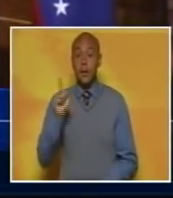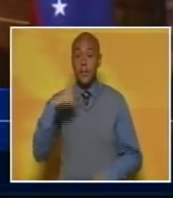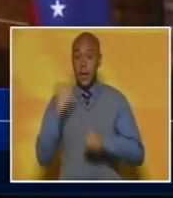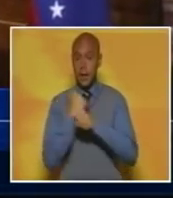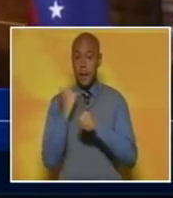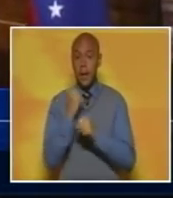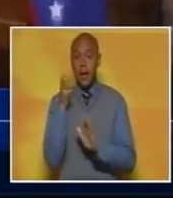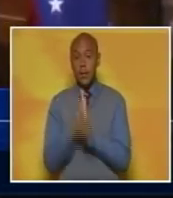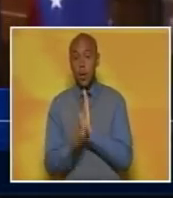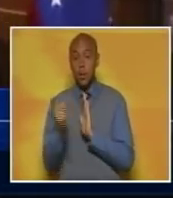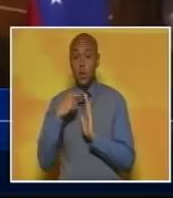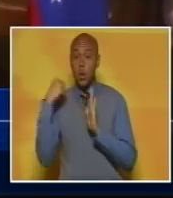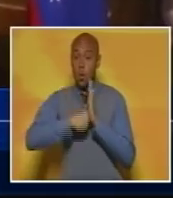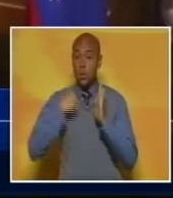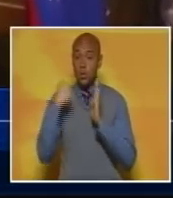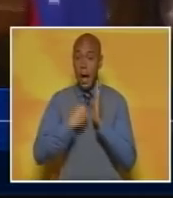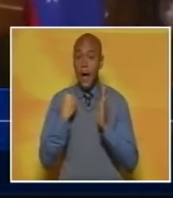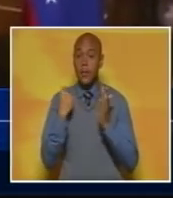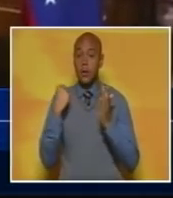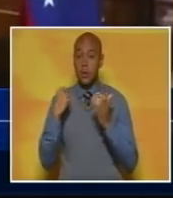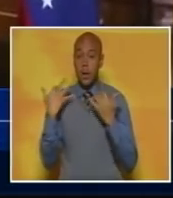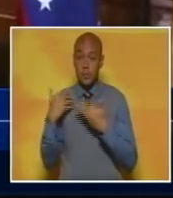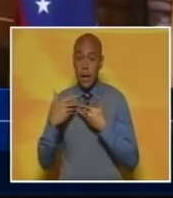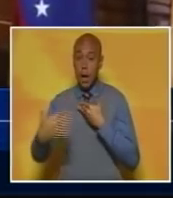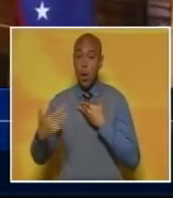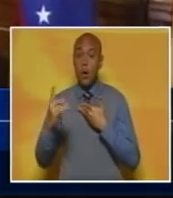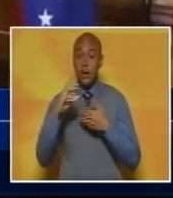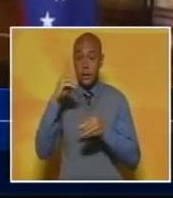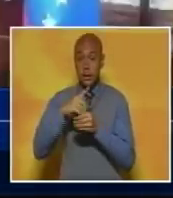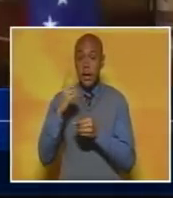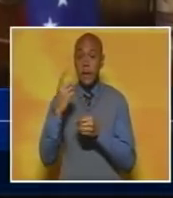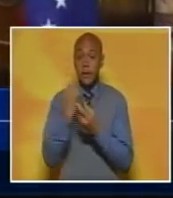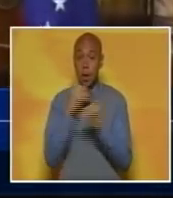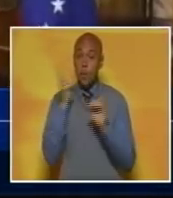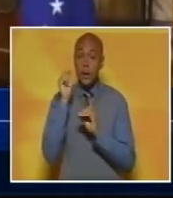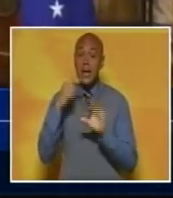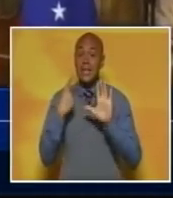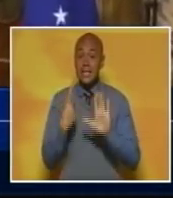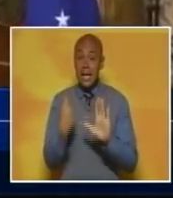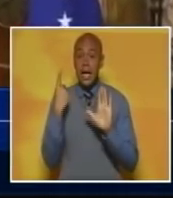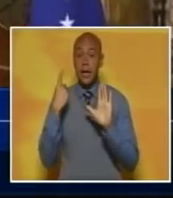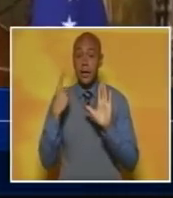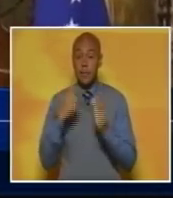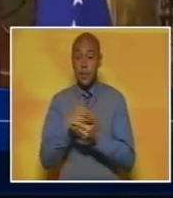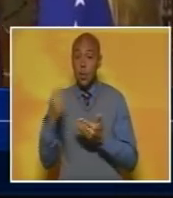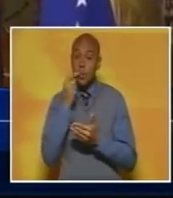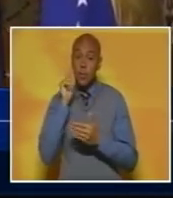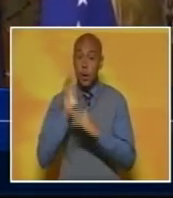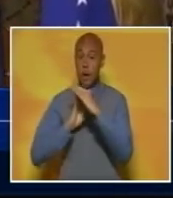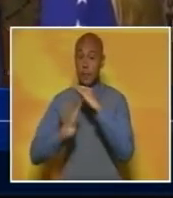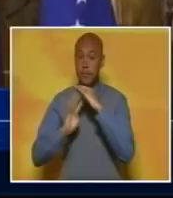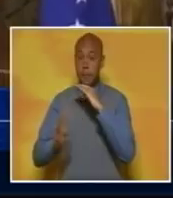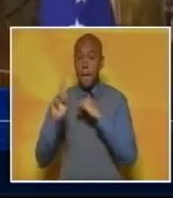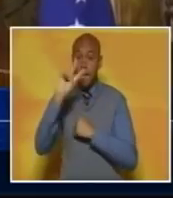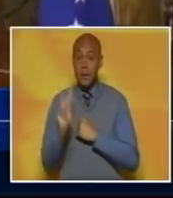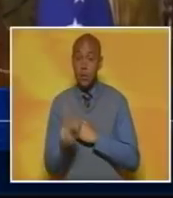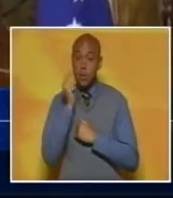trabajando, luchando por una transición a la democracia. Hoy hay 6 millones de migrantes, hoy hay 7 millones de emergencias humanitarias en